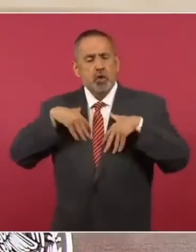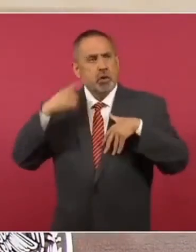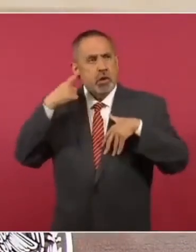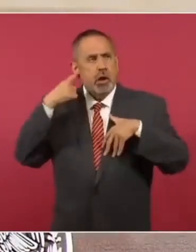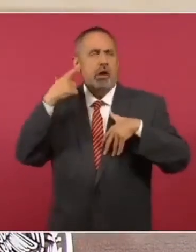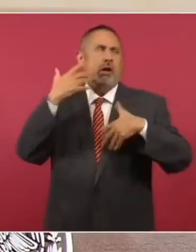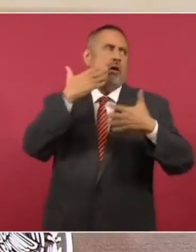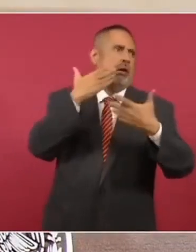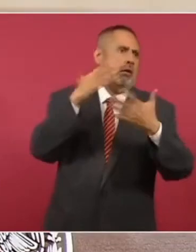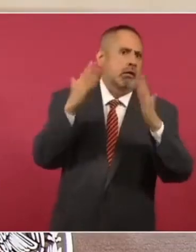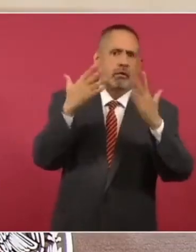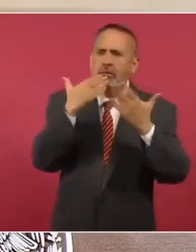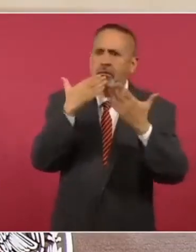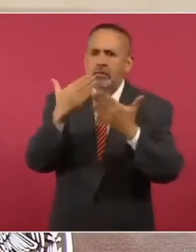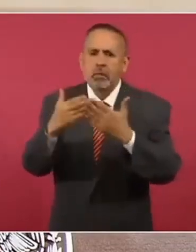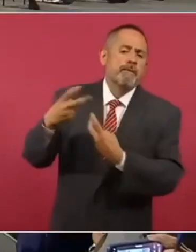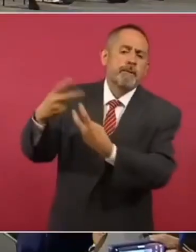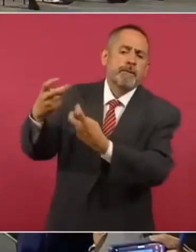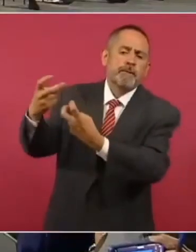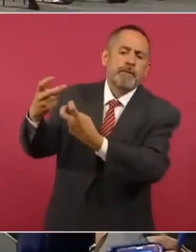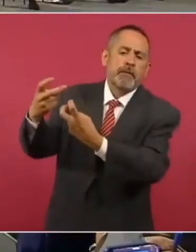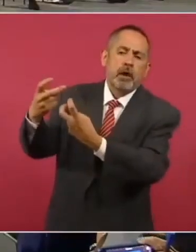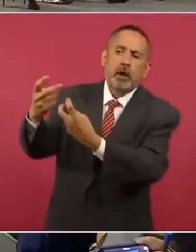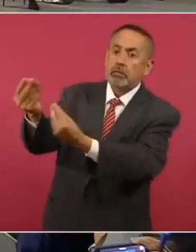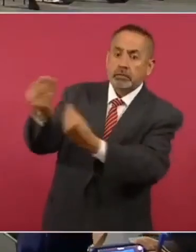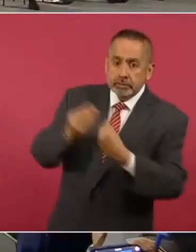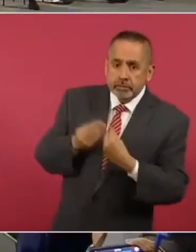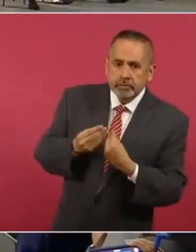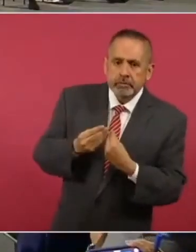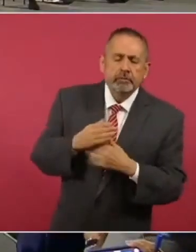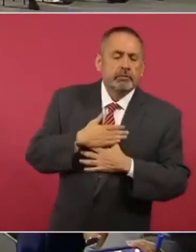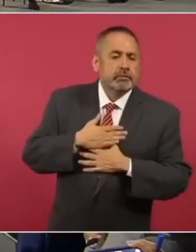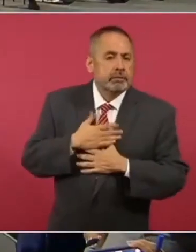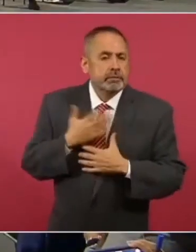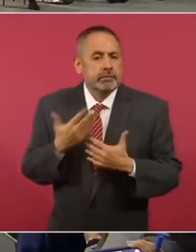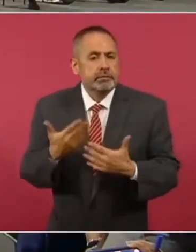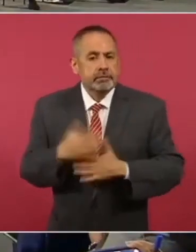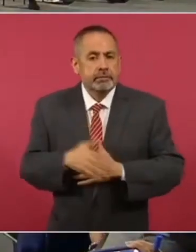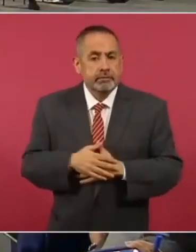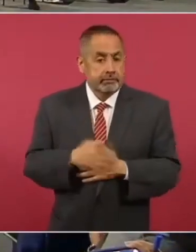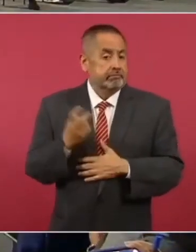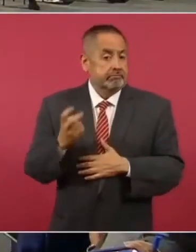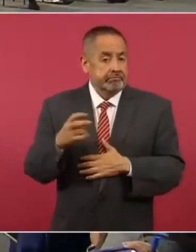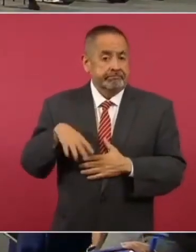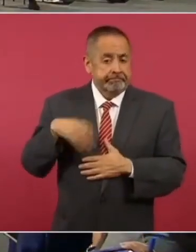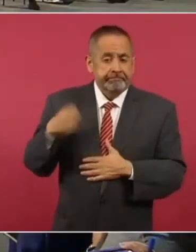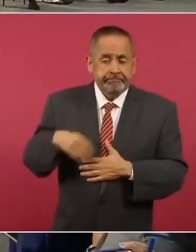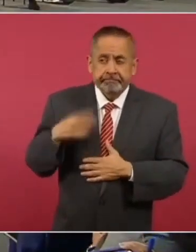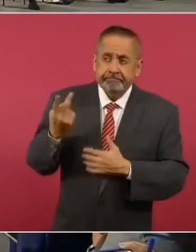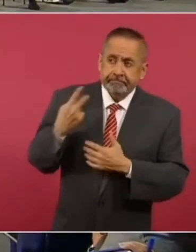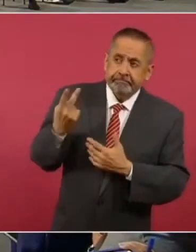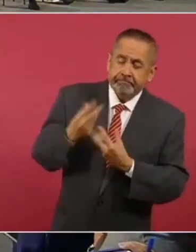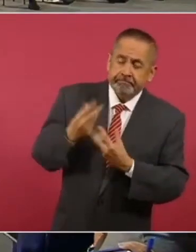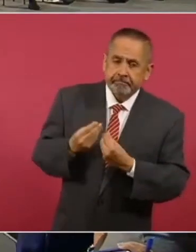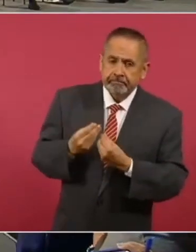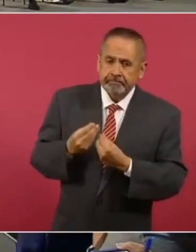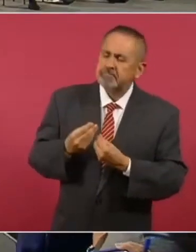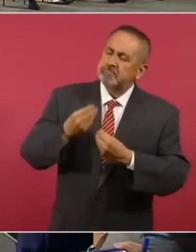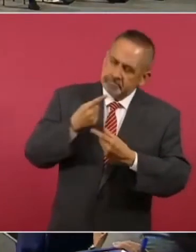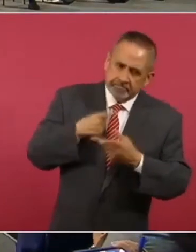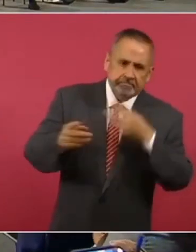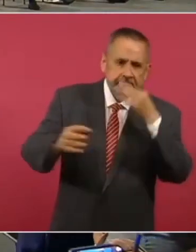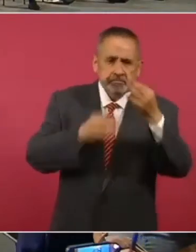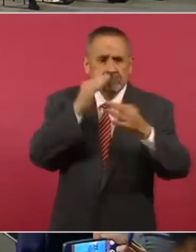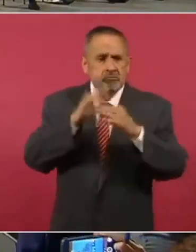había salido de manera ilícita. A raíz de todos estos esfuerzos, lanzamos una campaña que se llama